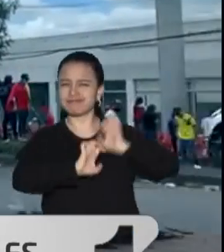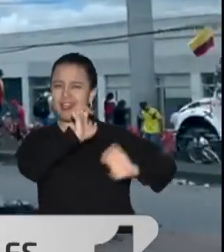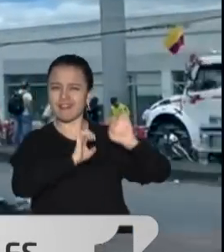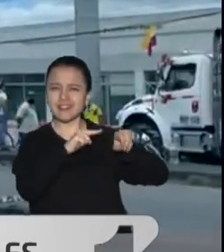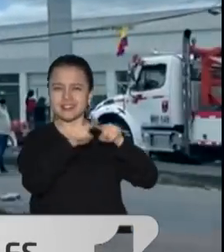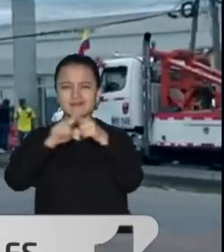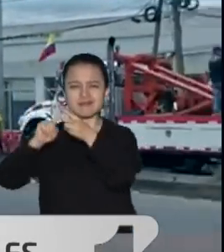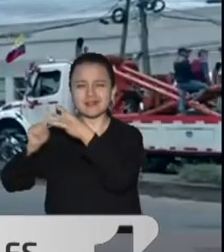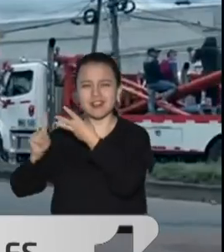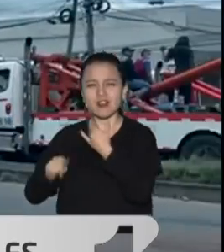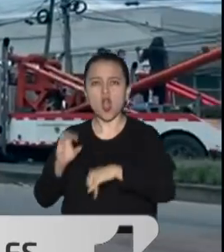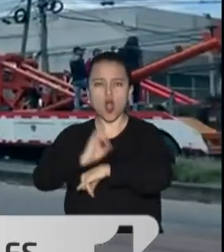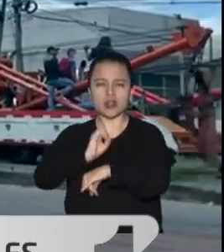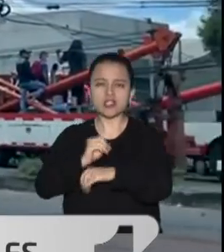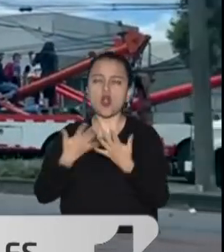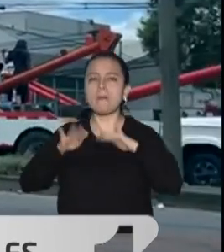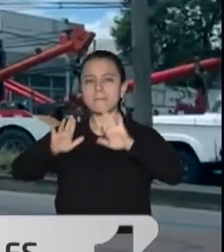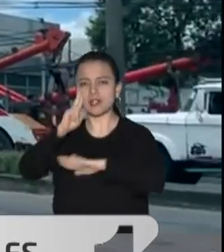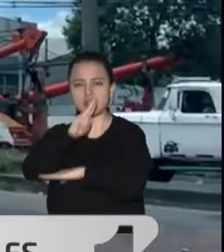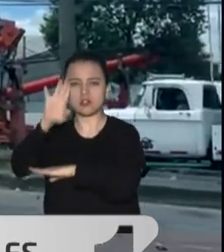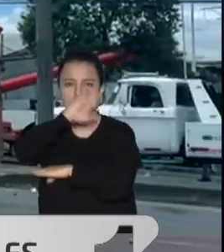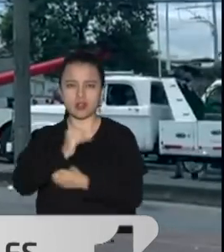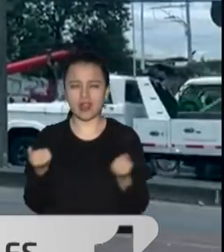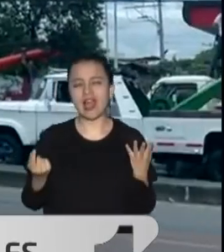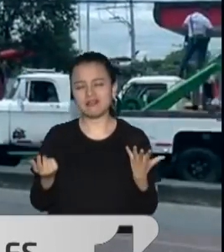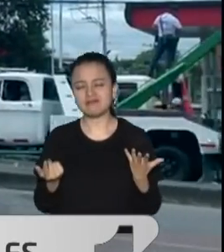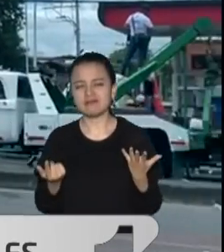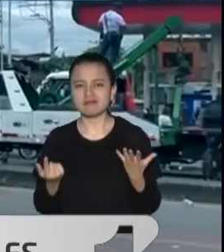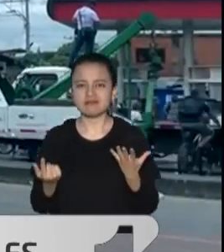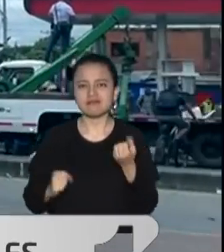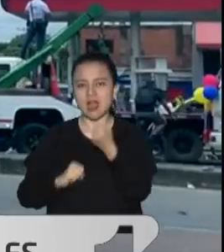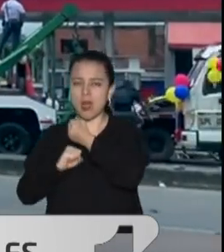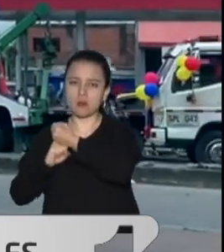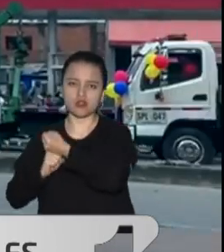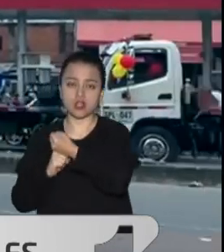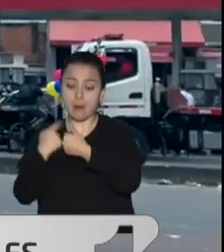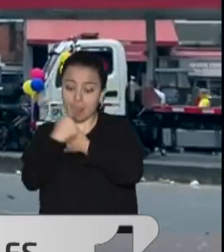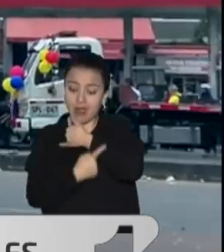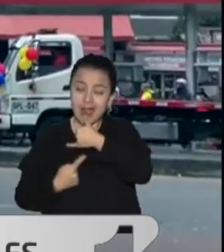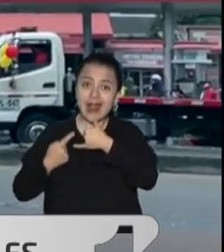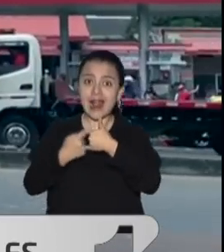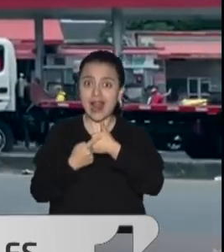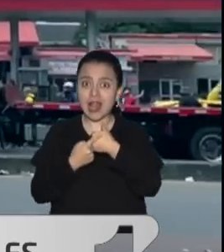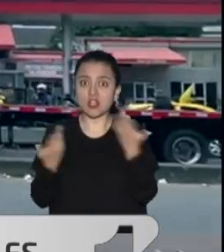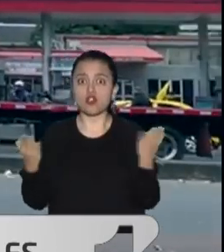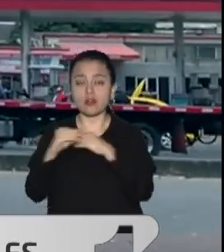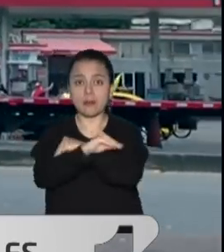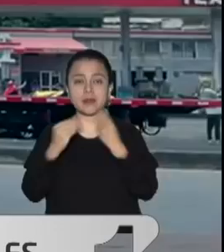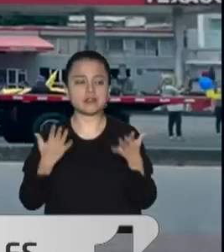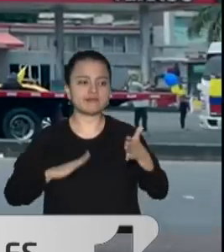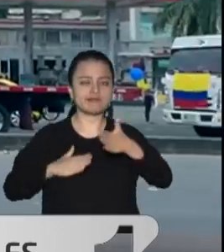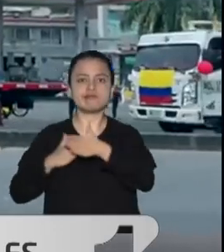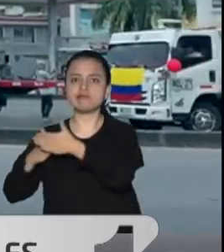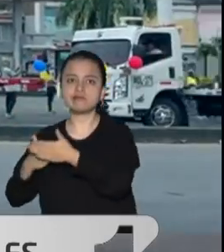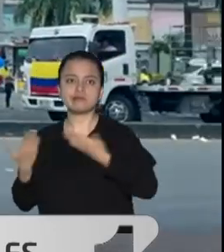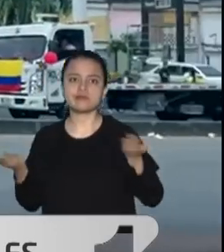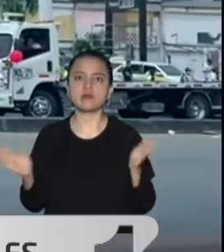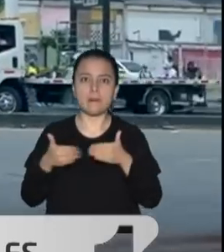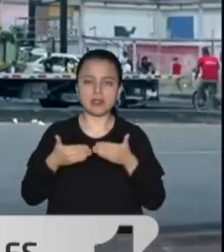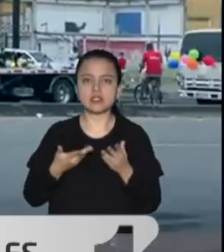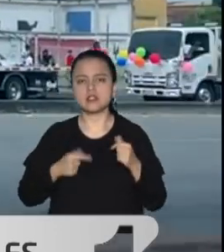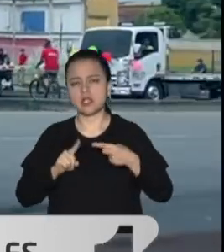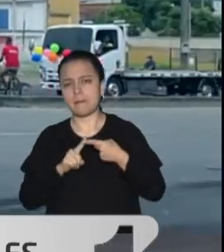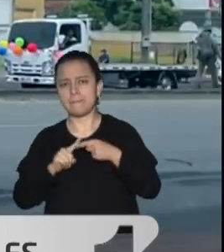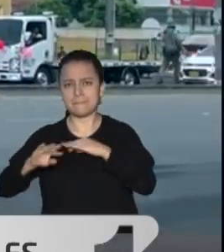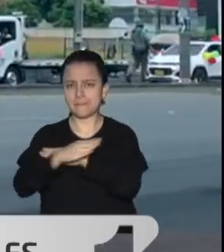y los organizadores o los manifestantes que están en lo largo, a lo largo y ancho de vías principales, de vías secundarias